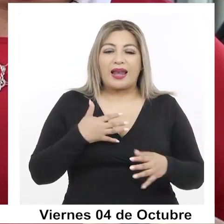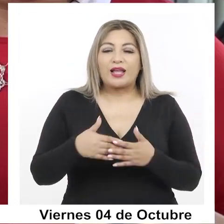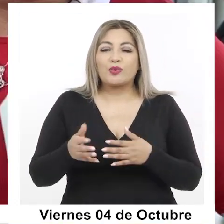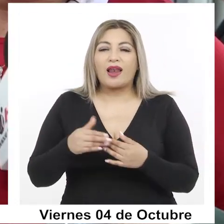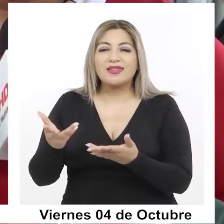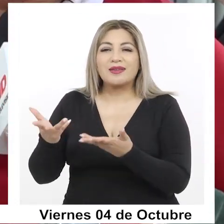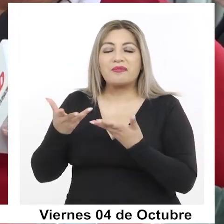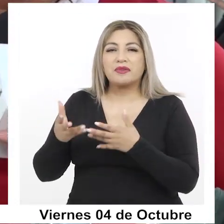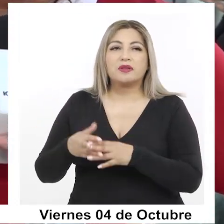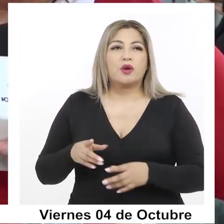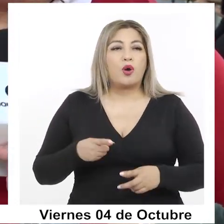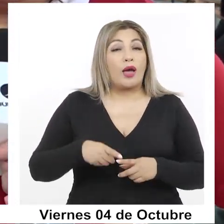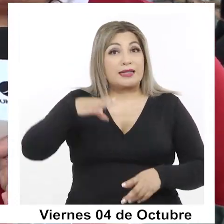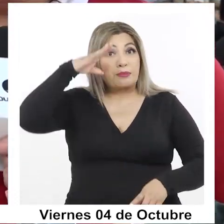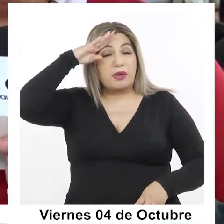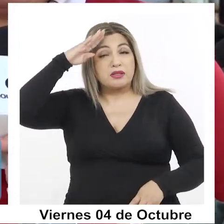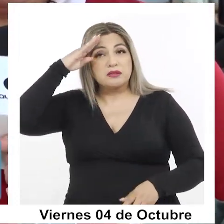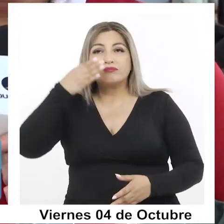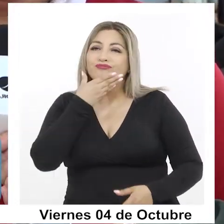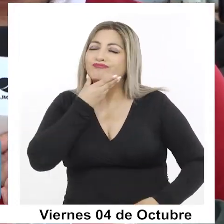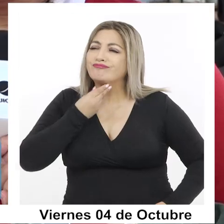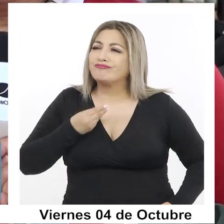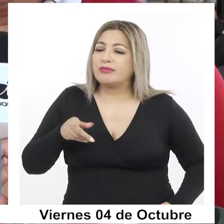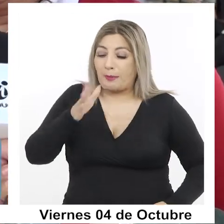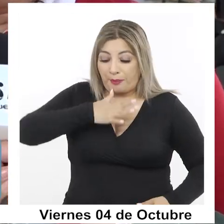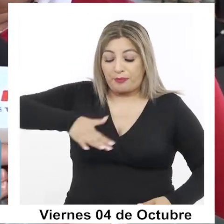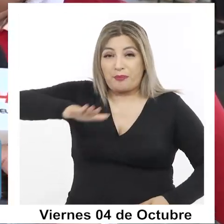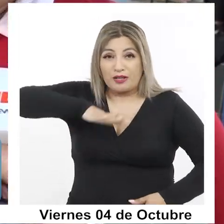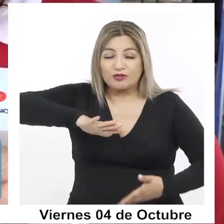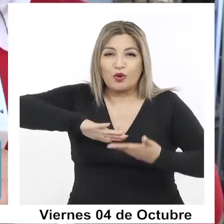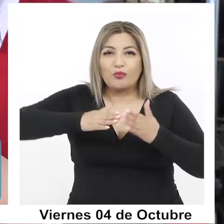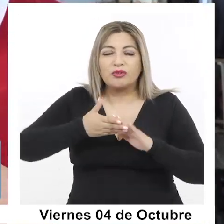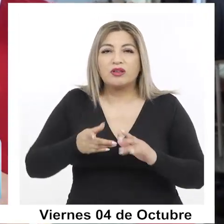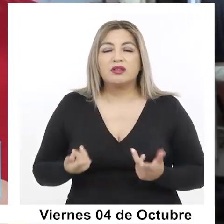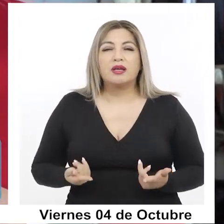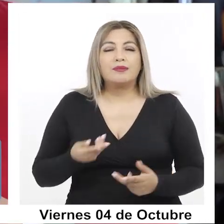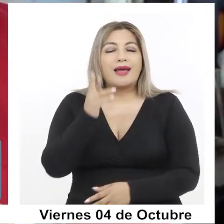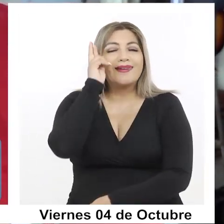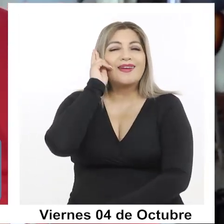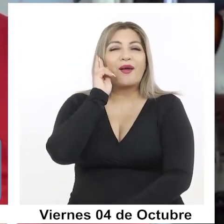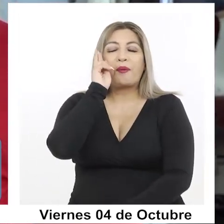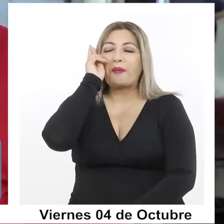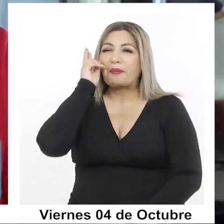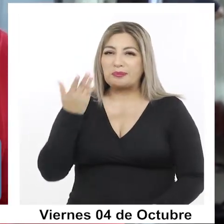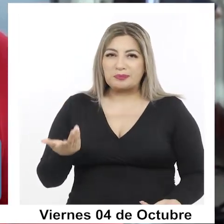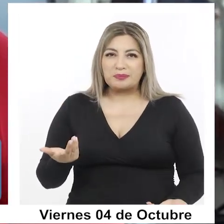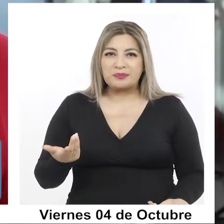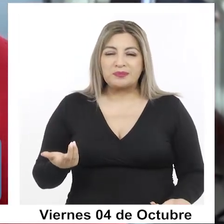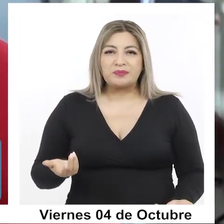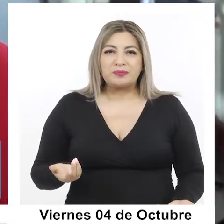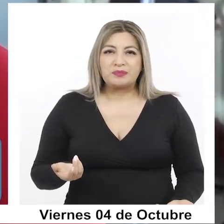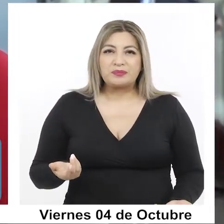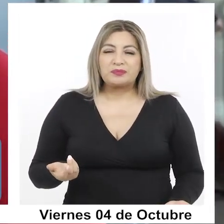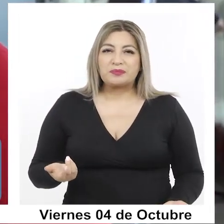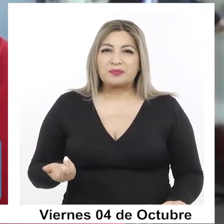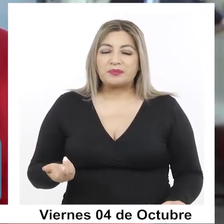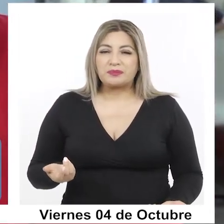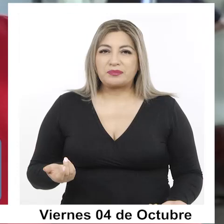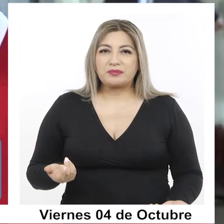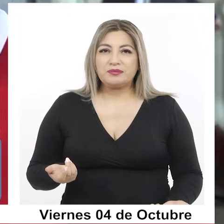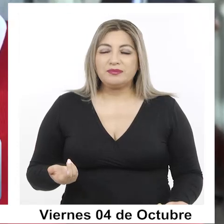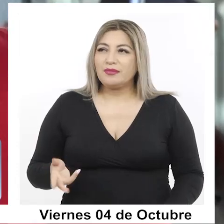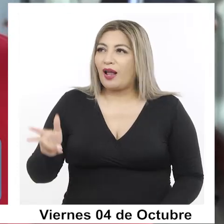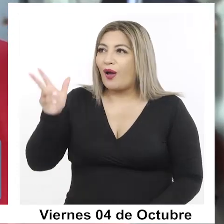naturaleza. Es una experiencia muy bonita para la comunidad, es como un recordatorio y para tener